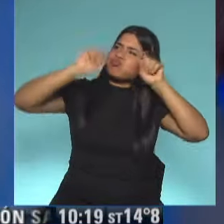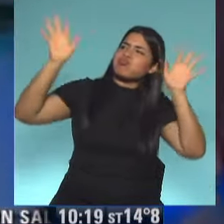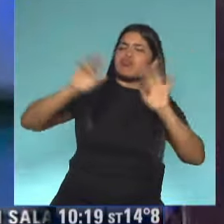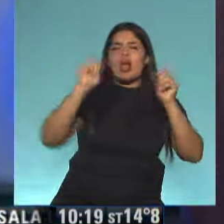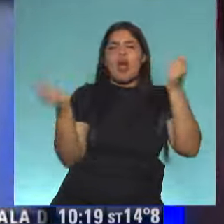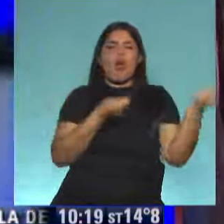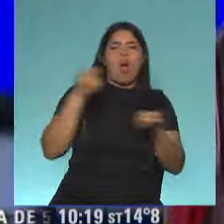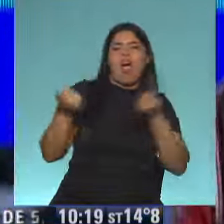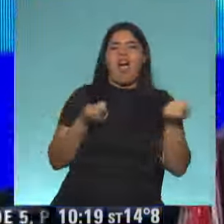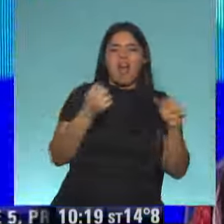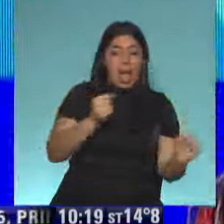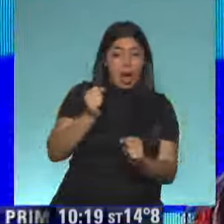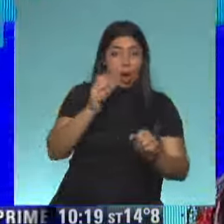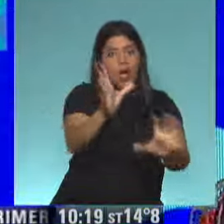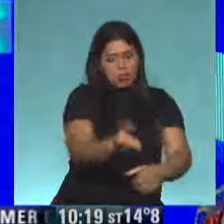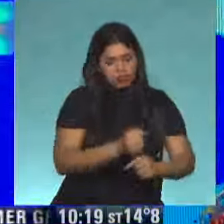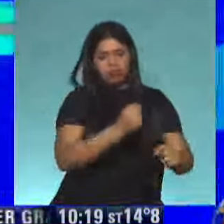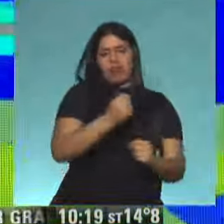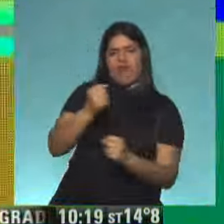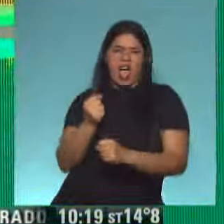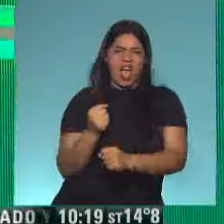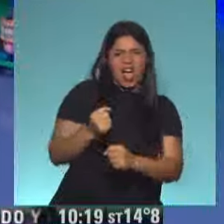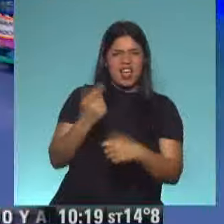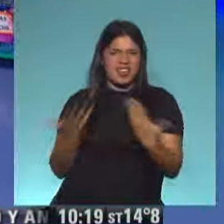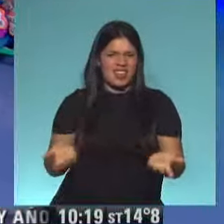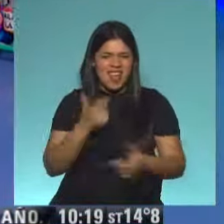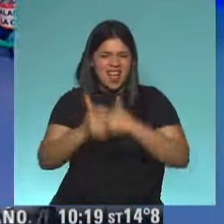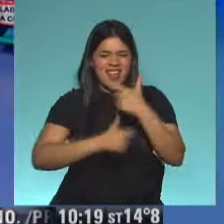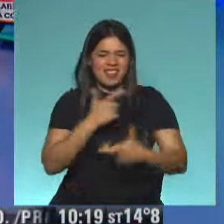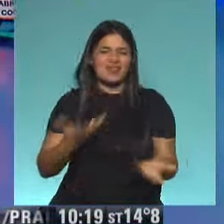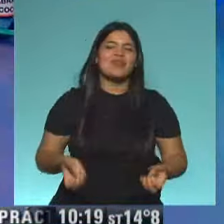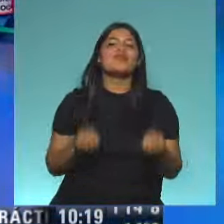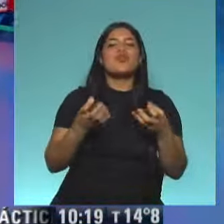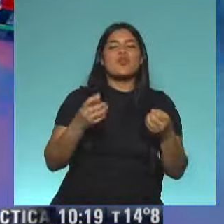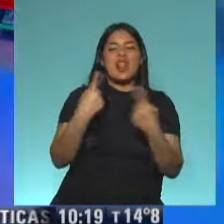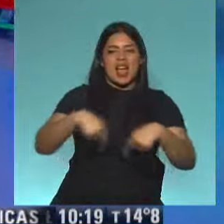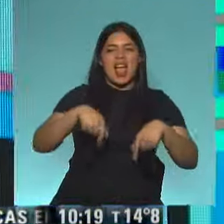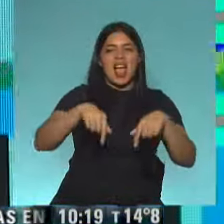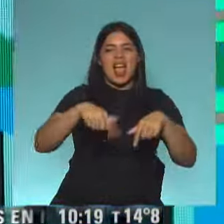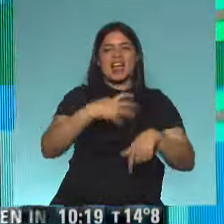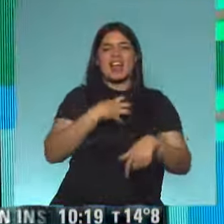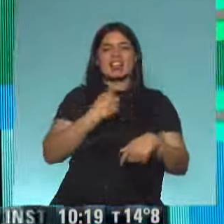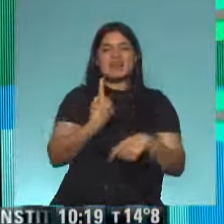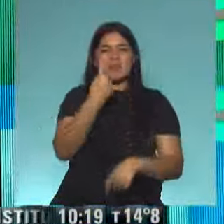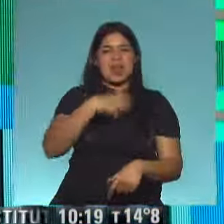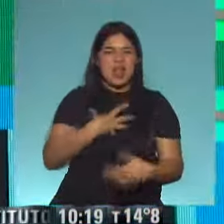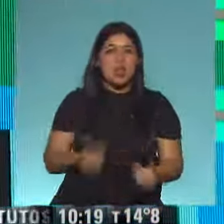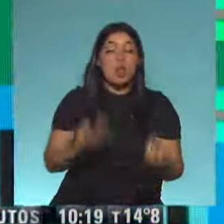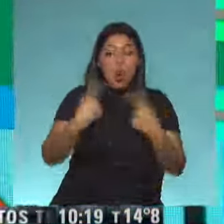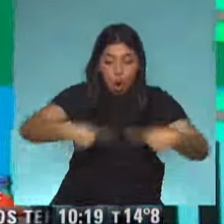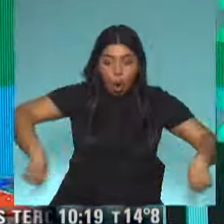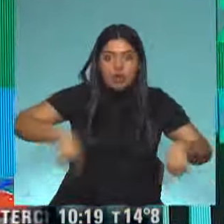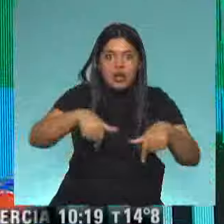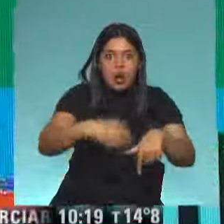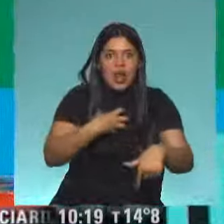cosa ahí en casa. Una hora de baile, va. Ya está, nos pasamos bailando. Al final. En la clase de primero. Bueno, tenemos un montón de cosas para la clase de hoy